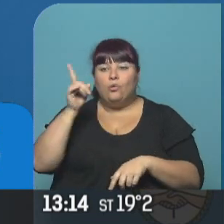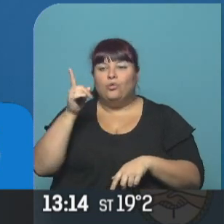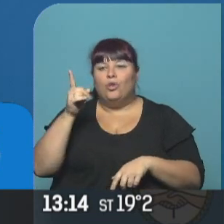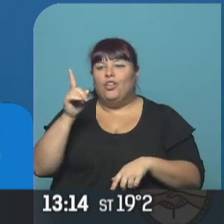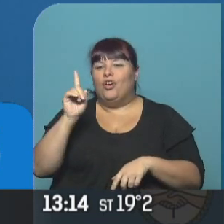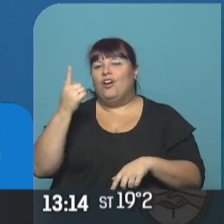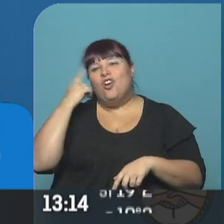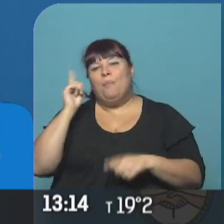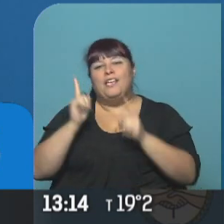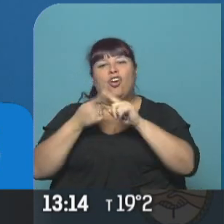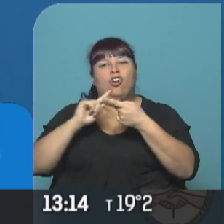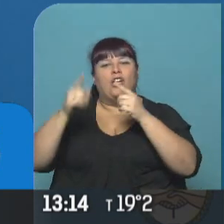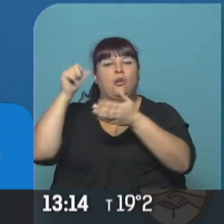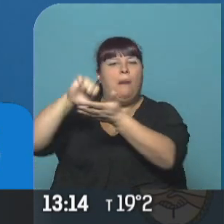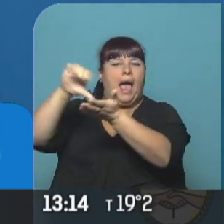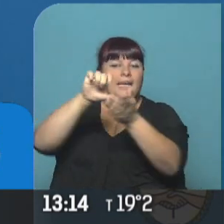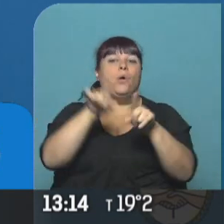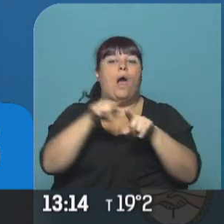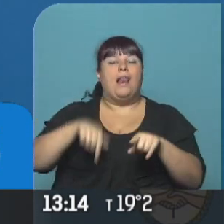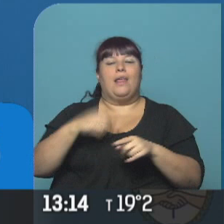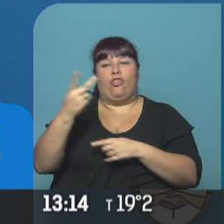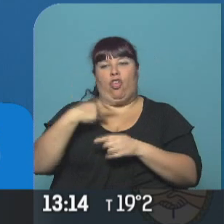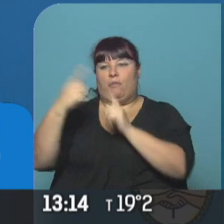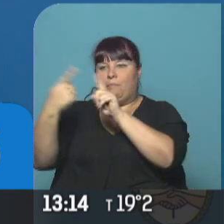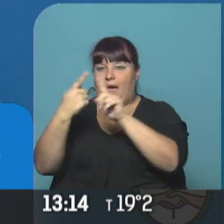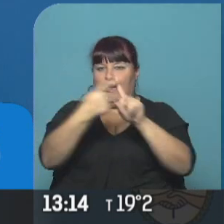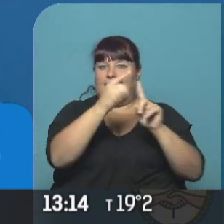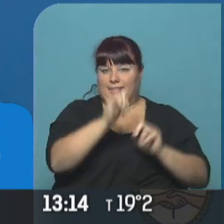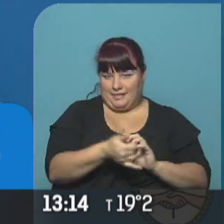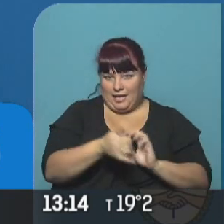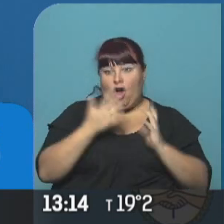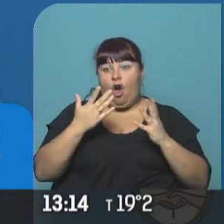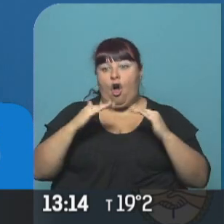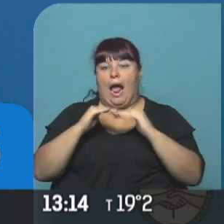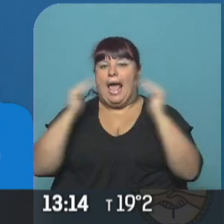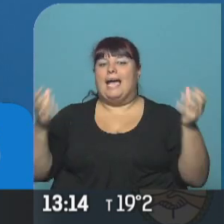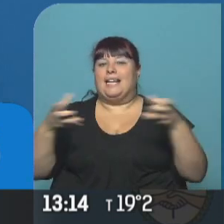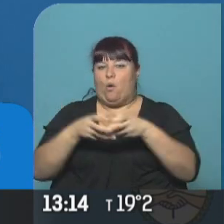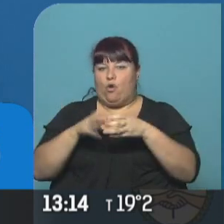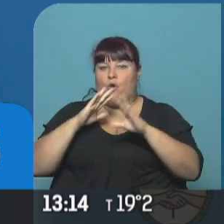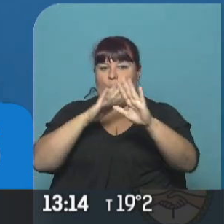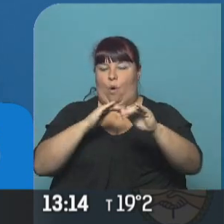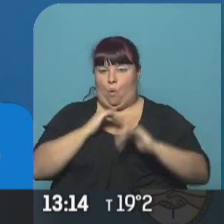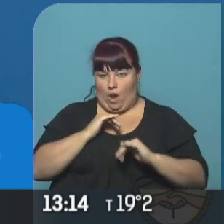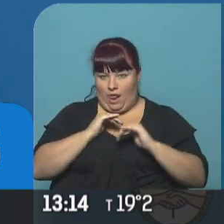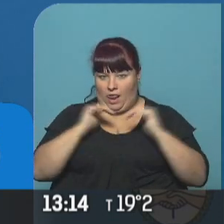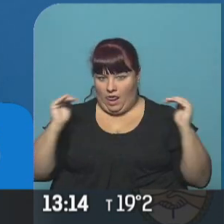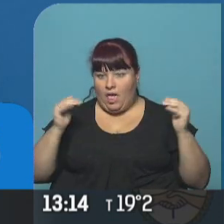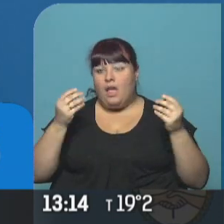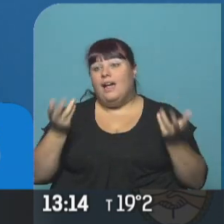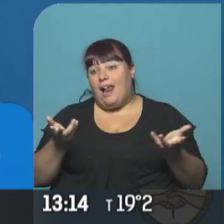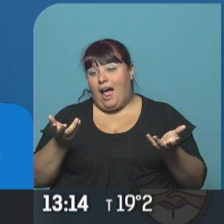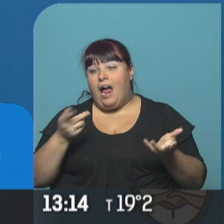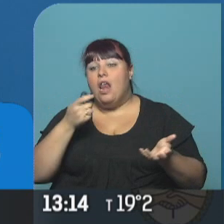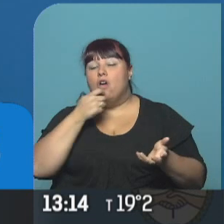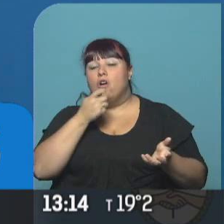tan atractivo las relaciones multilaterales como sí las bilaterales. Esperemos encontrar un equilibrio en esa reunión, porque